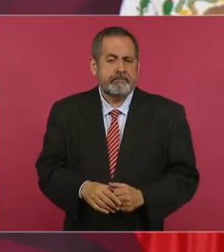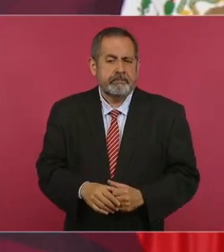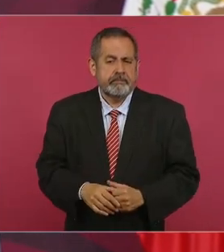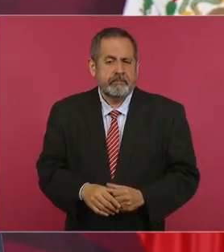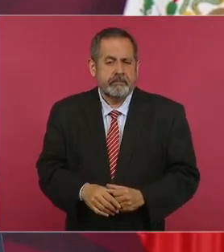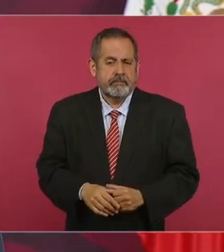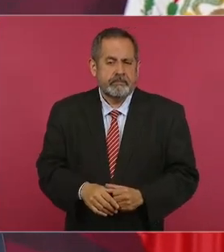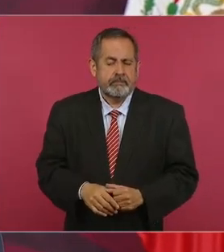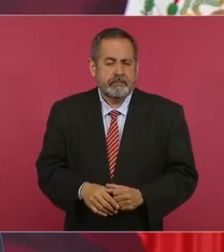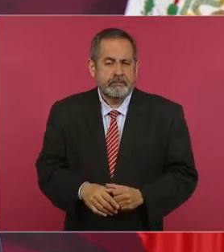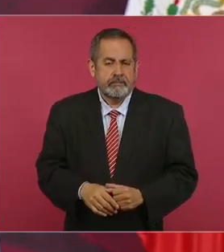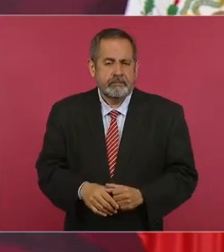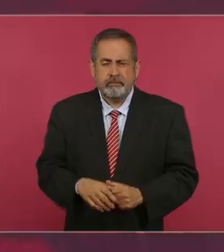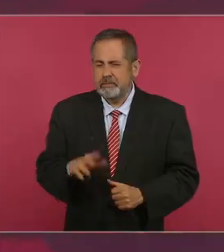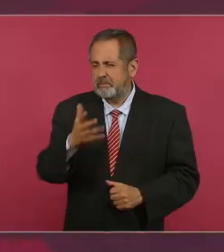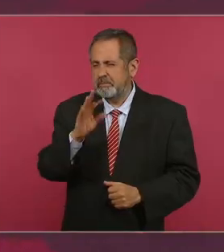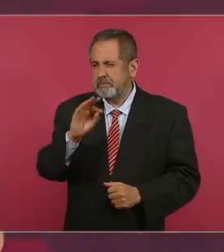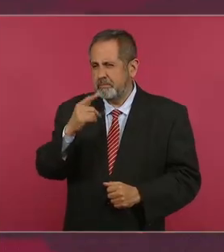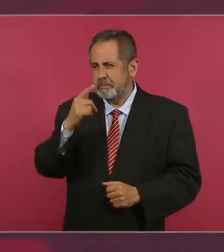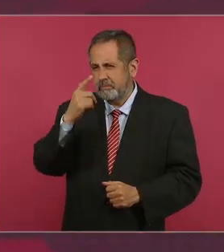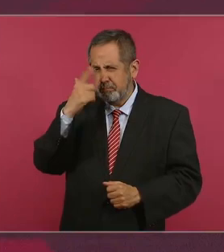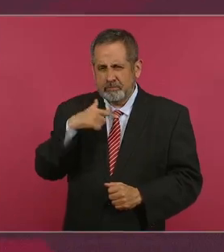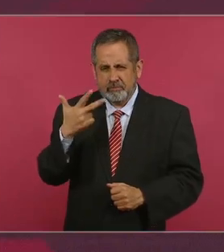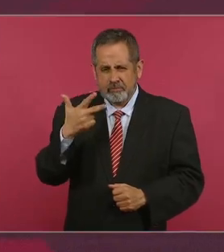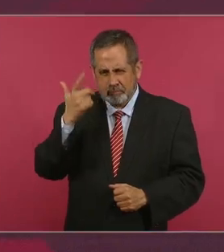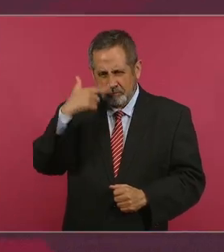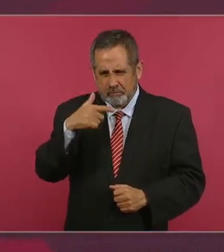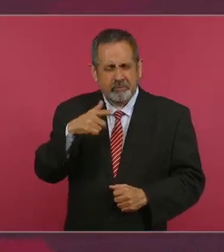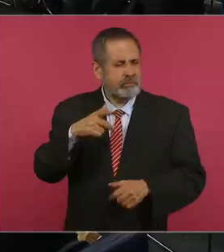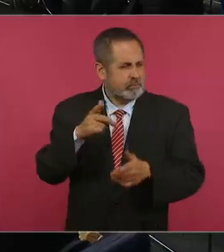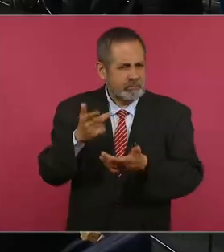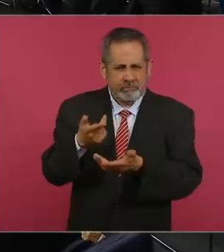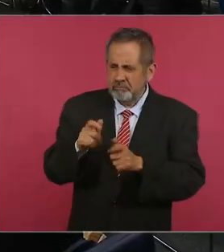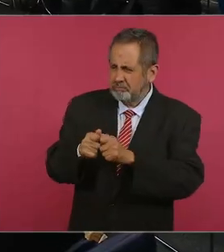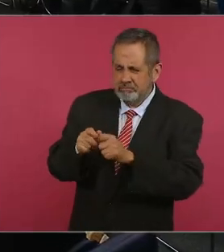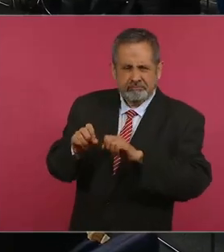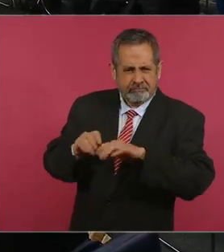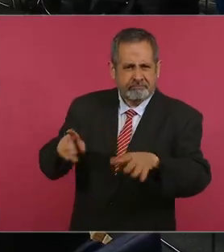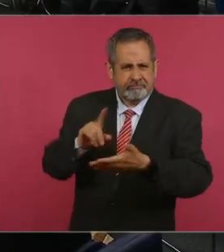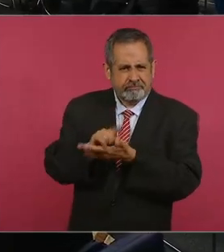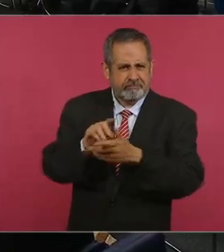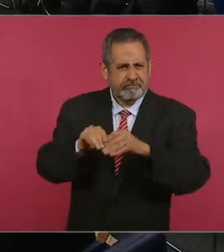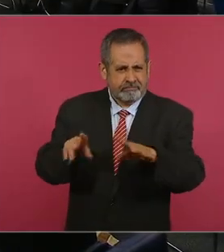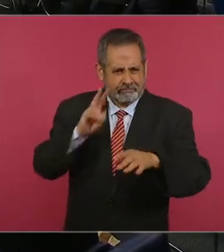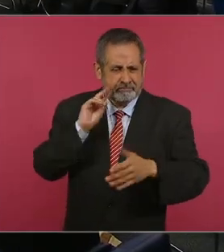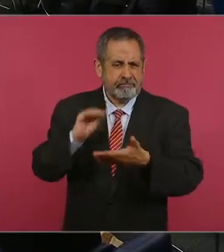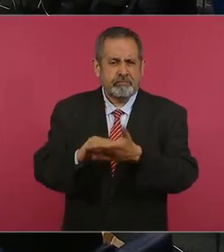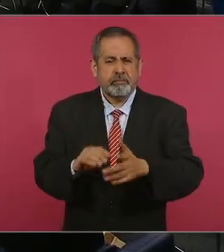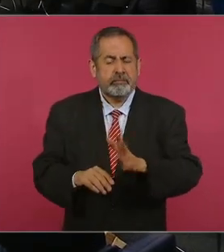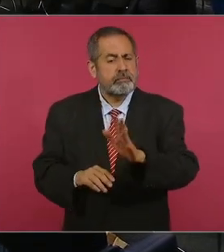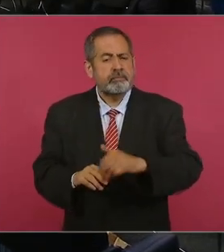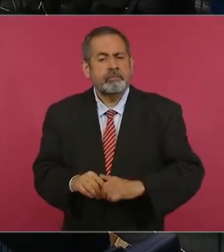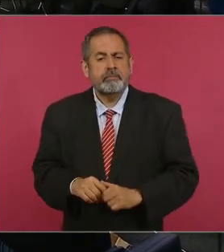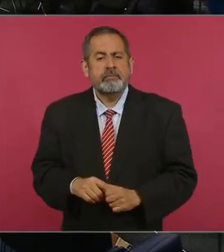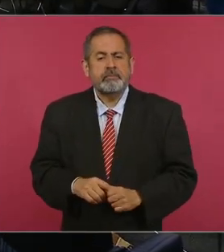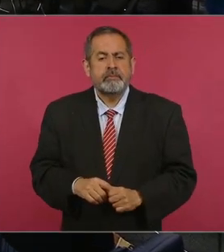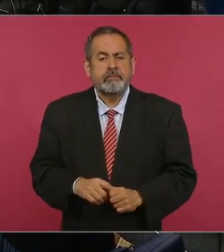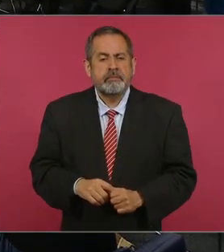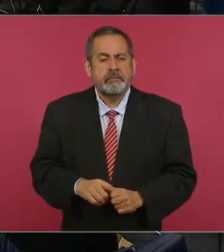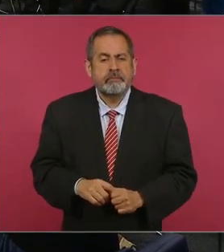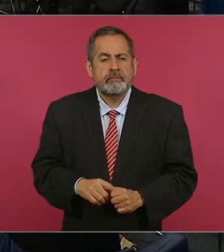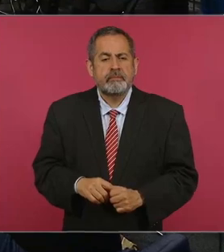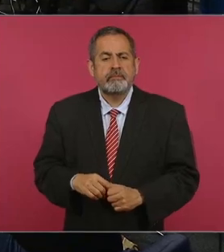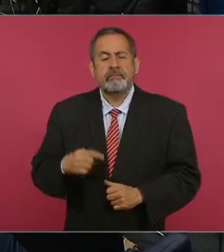Esto un poco más de las 8 de la noche. ¿Por qué no pones mi mensaje? Pero me quedé todavía,